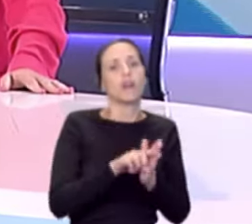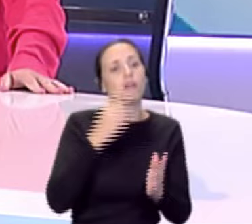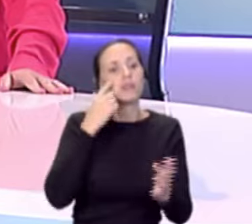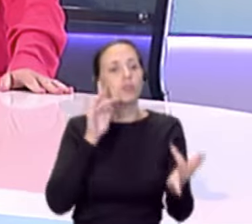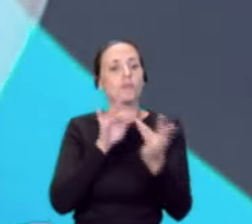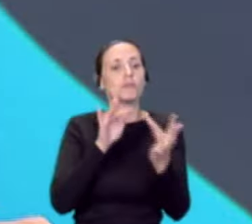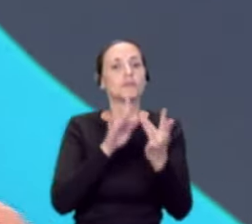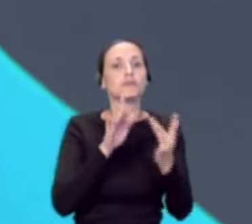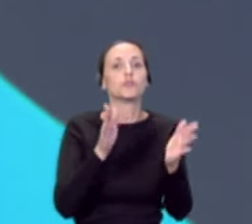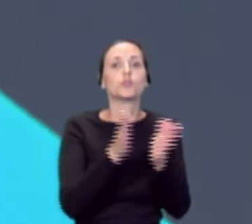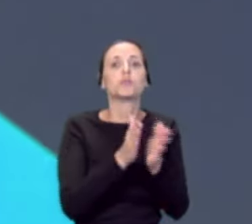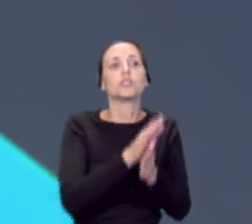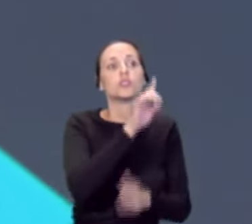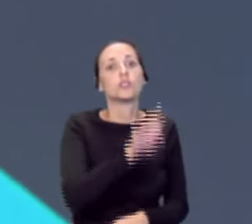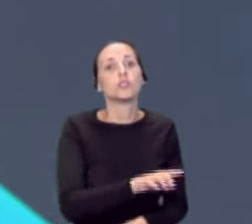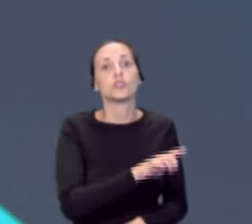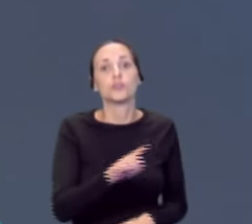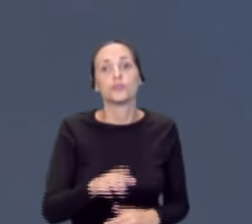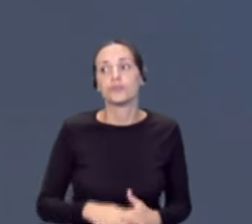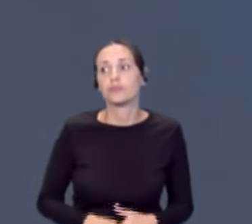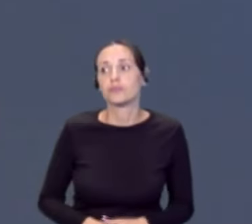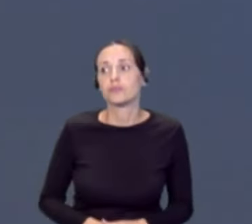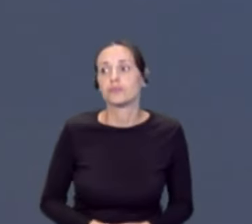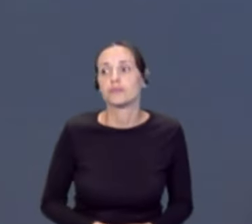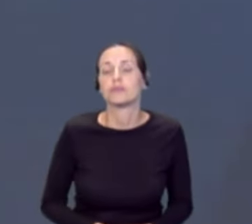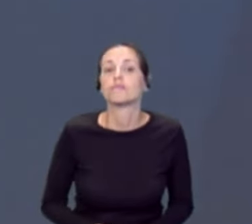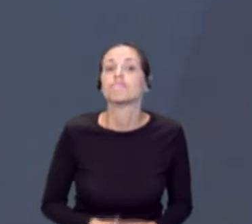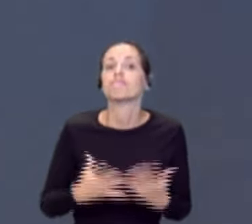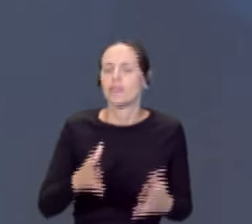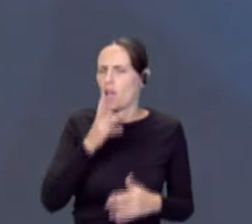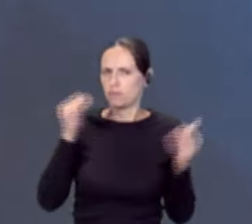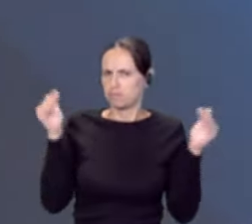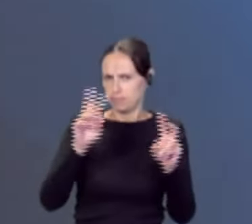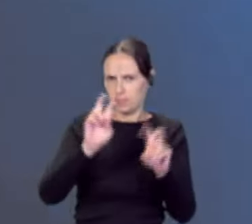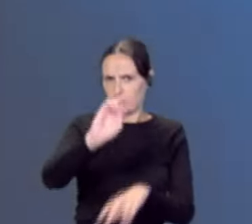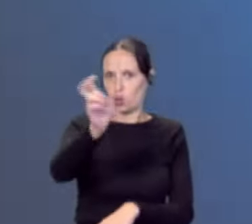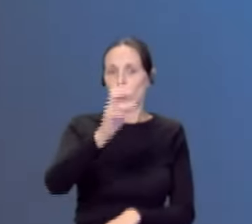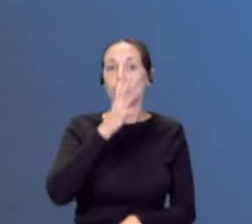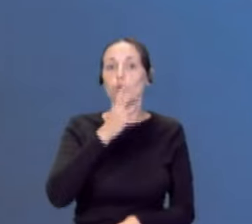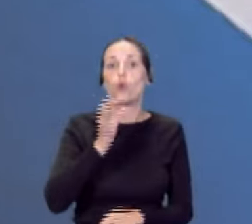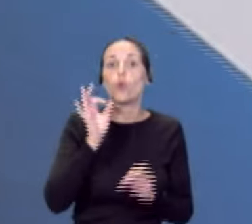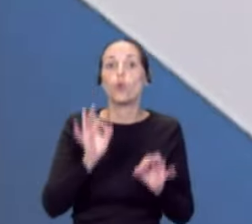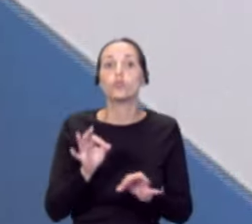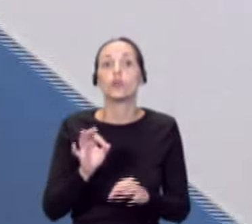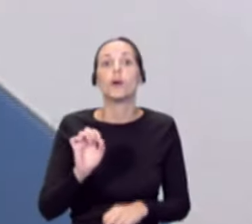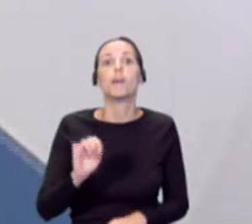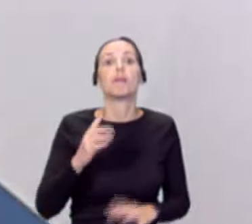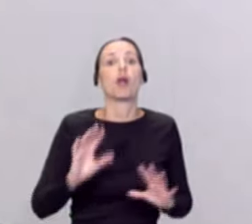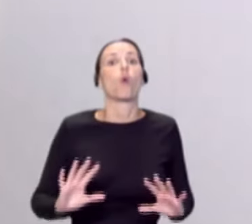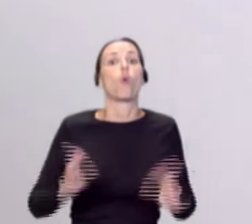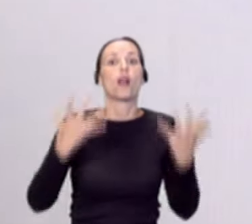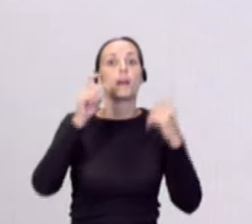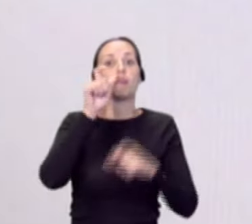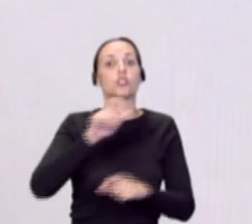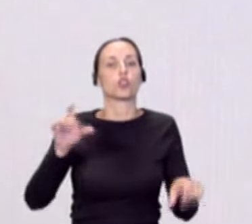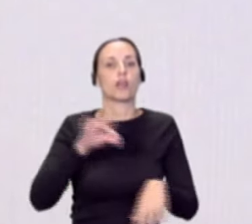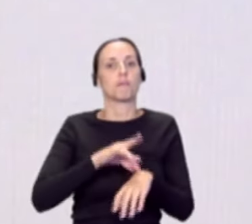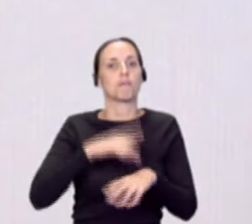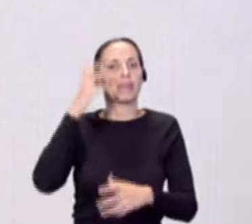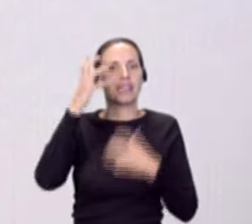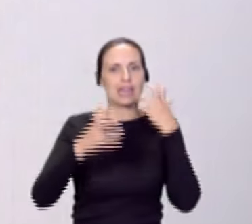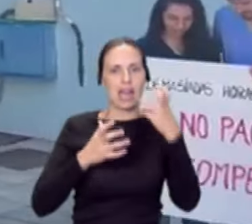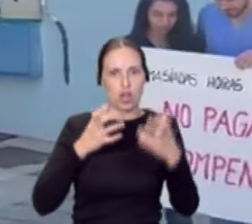nuestros compañeros. Nosotros vamos con otros asuntos. A esta hora, pues está teniendo lugar la primera huelga de veterinarios clínicos de